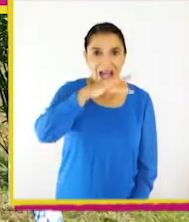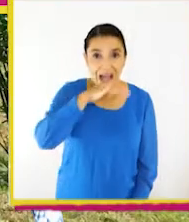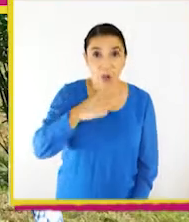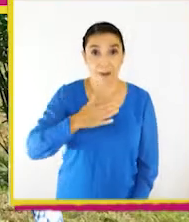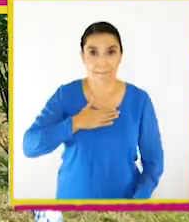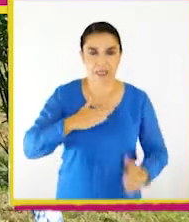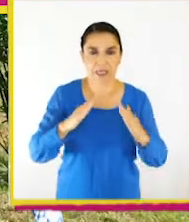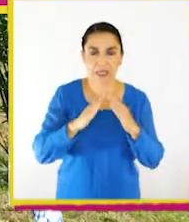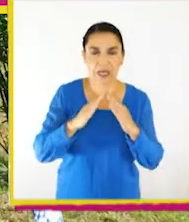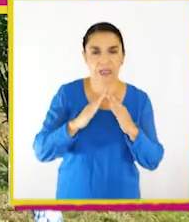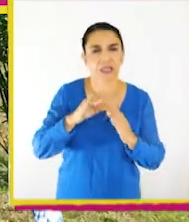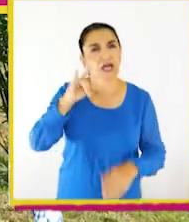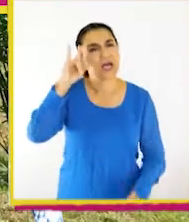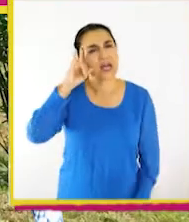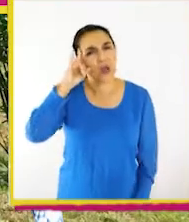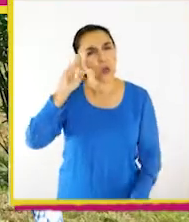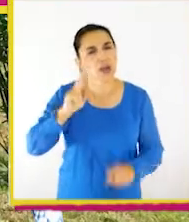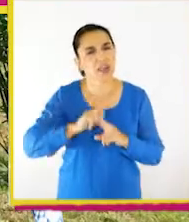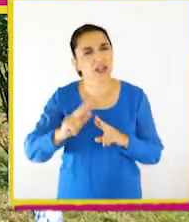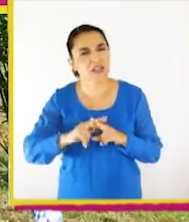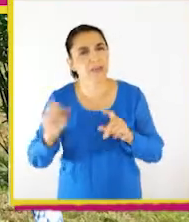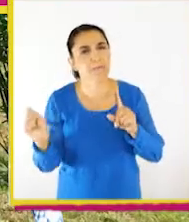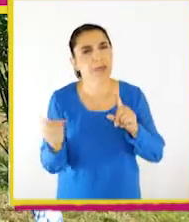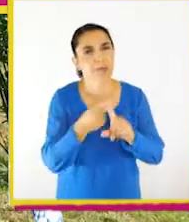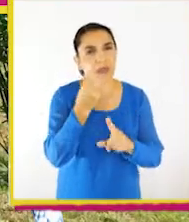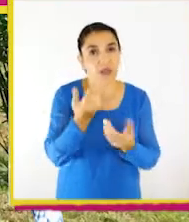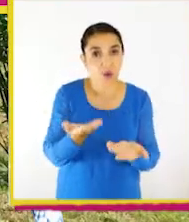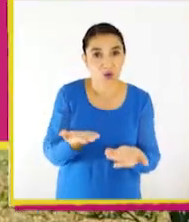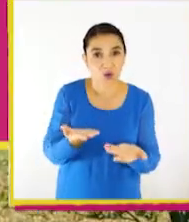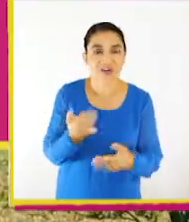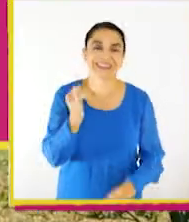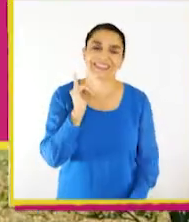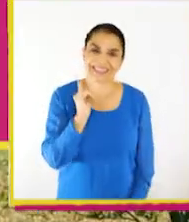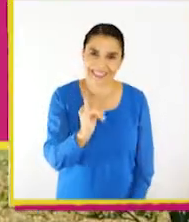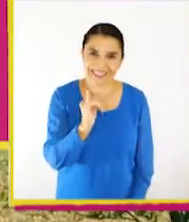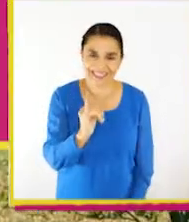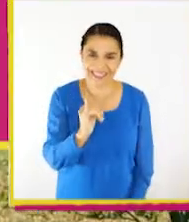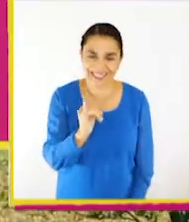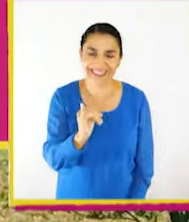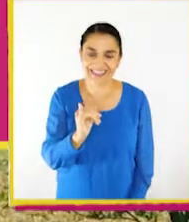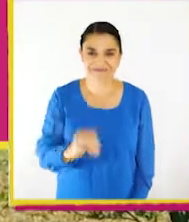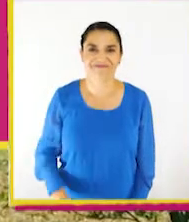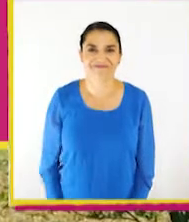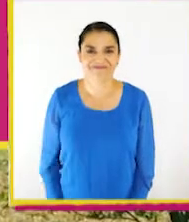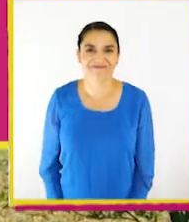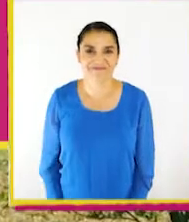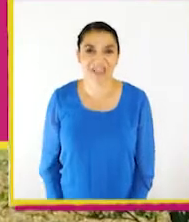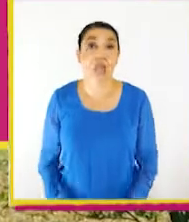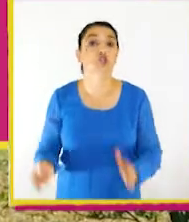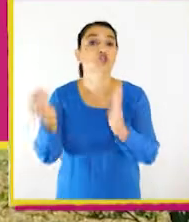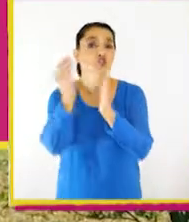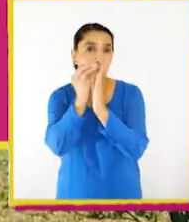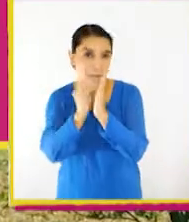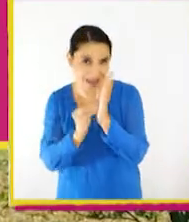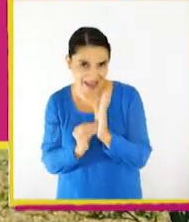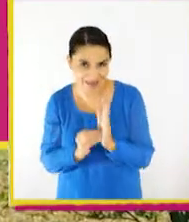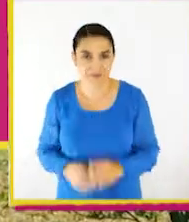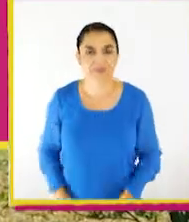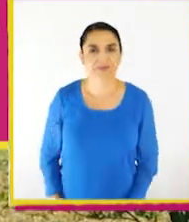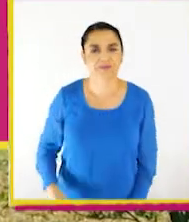casa. ¿Recuerdan lo que teníamos que hacer primero? ¡Sí! ¡Exacto! Tenemos que